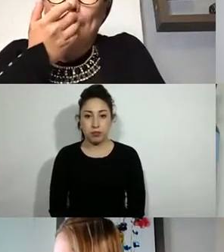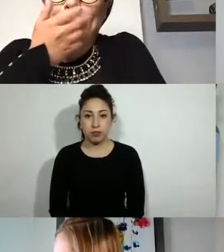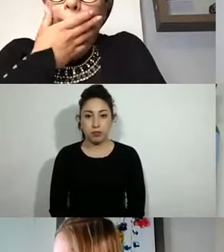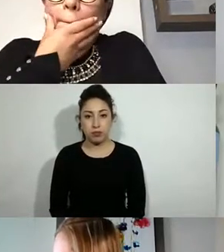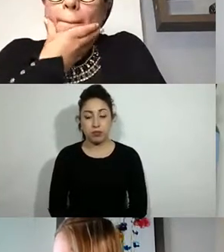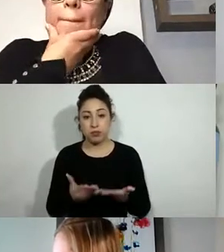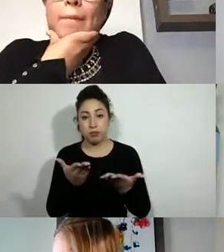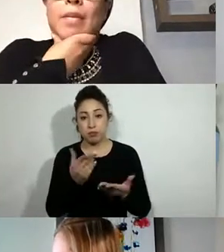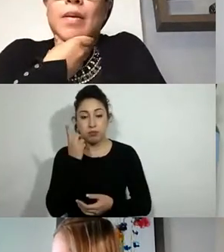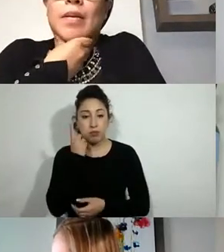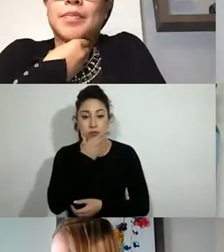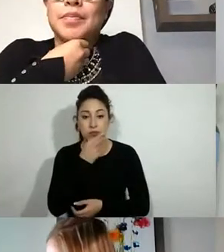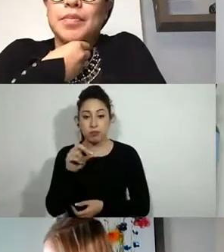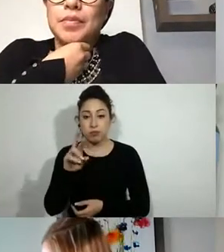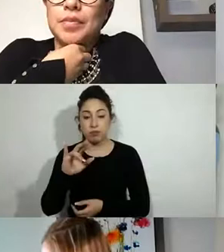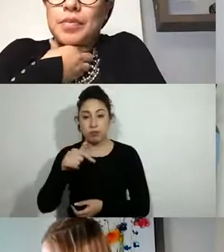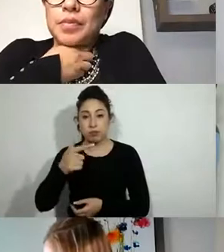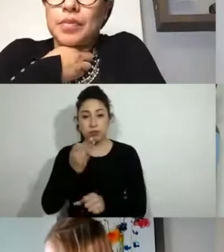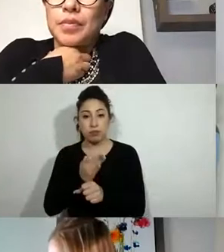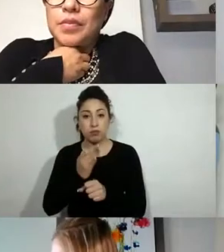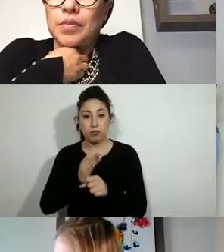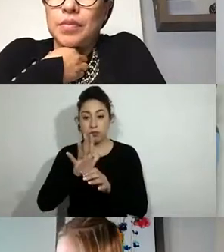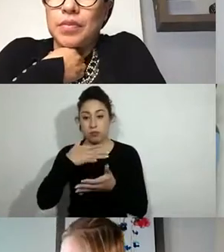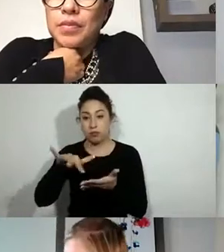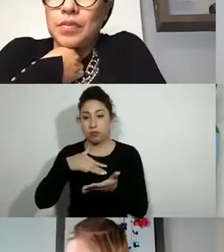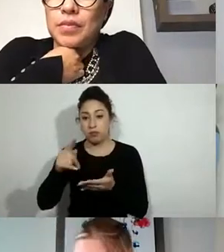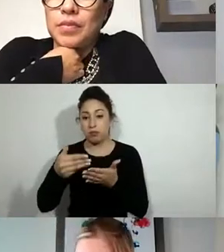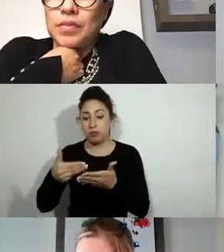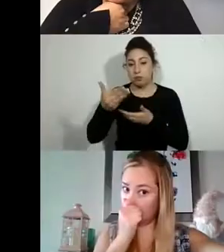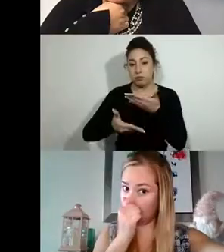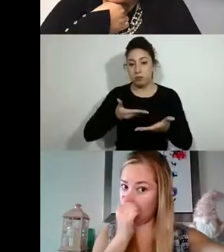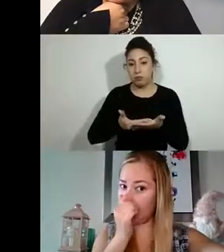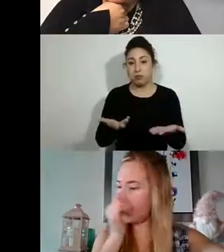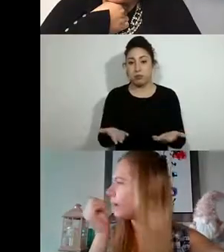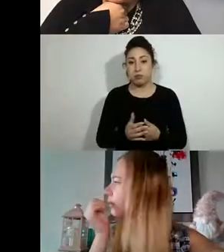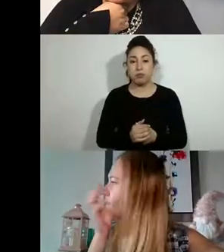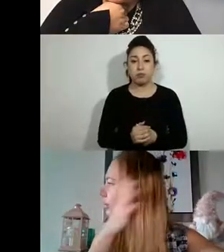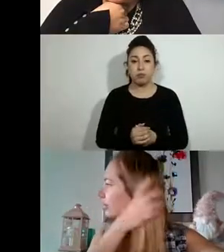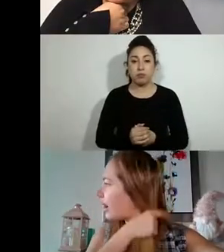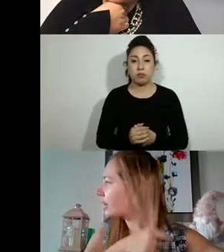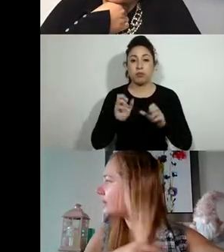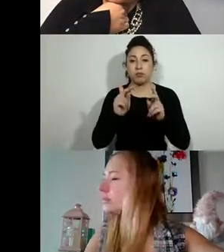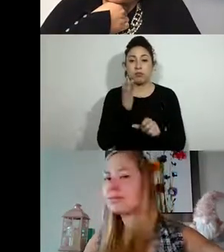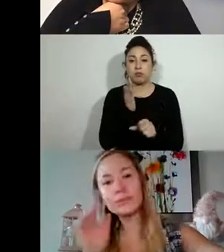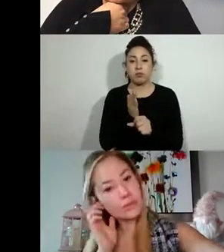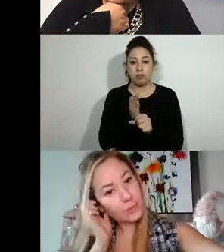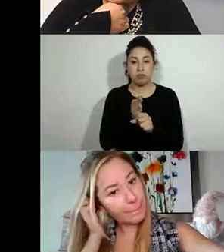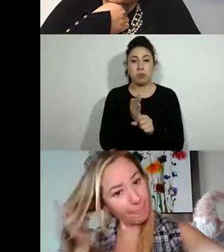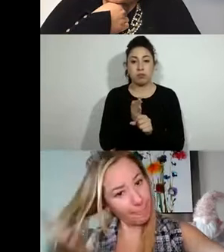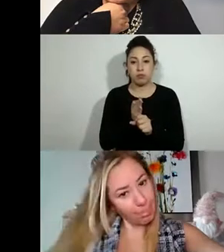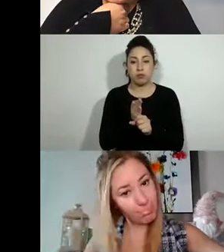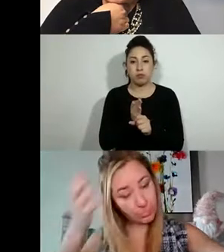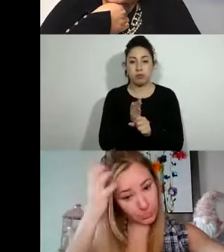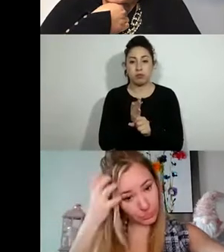Diputado. Sí, presidenta. Ya se leyó lo que usted solicitó. Así Entonces, es. Ahora someto a consideración.